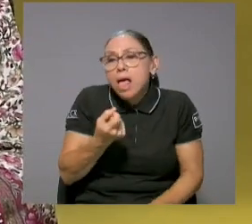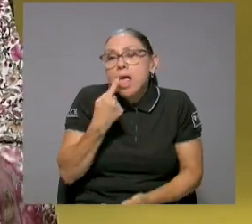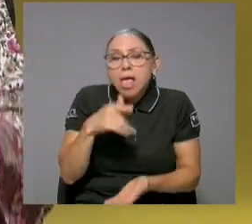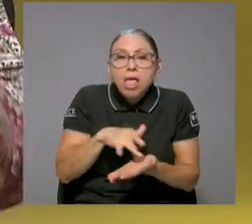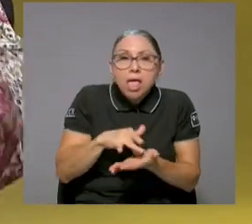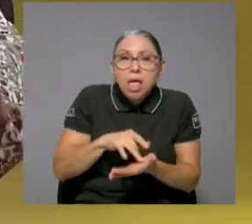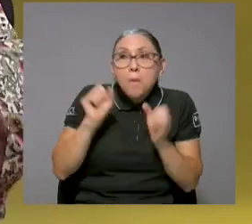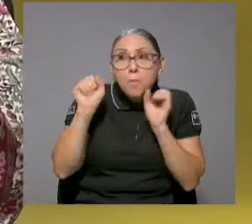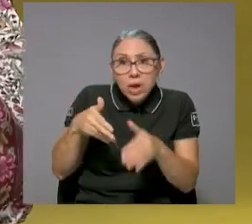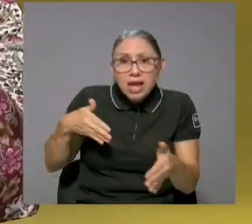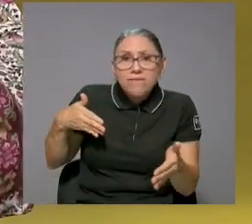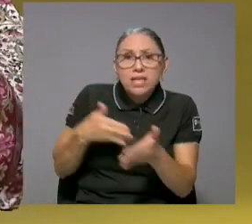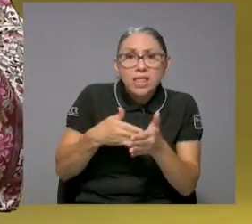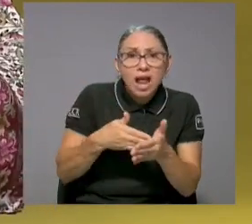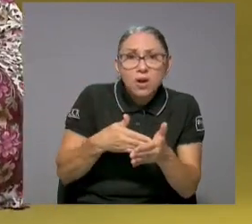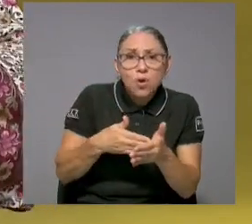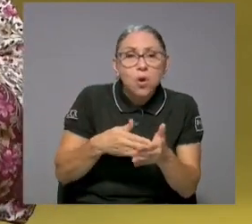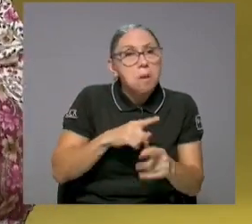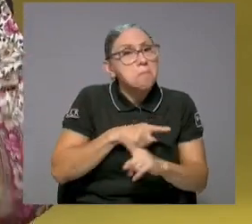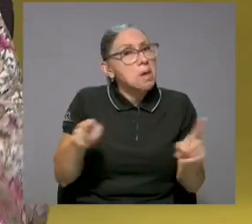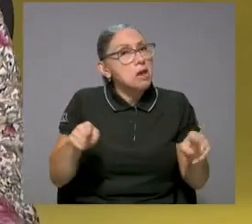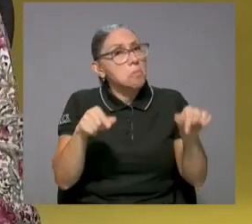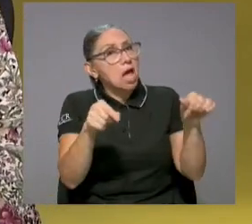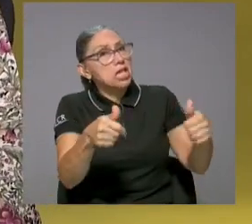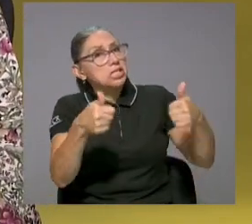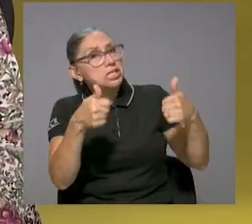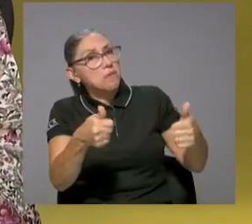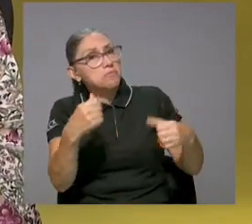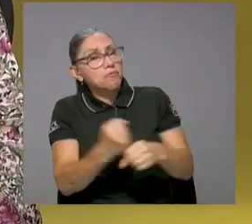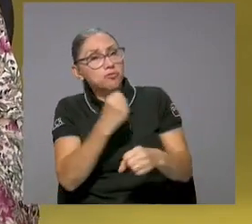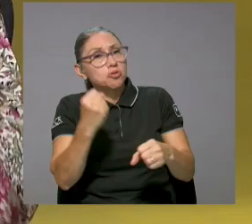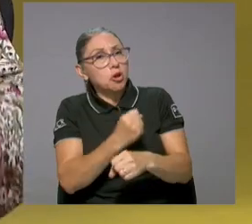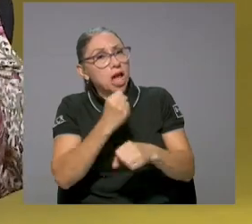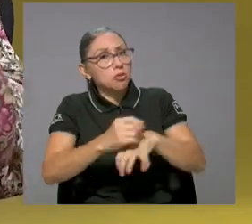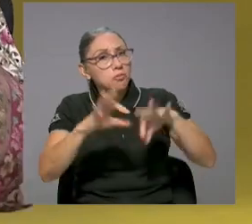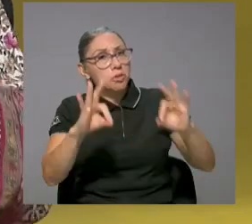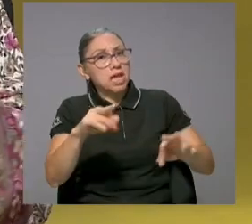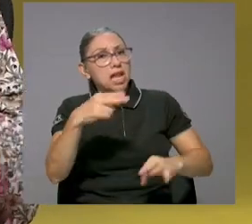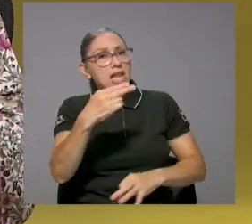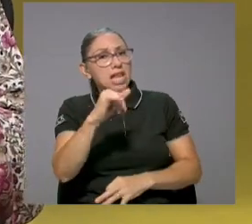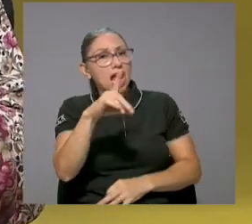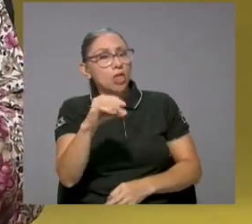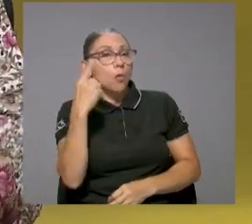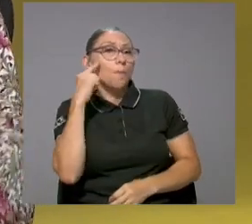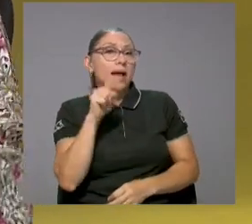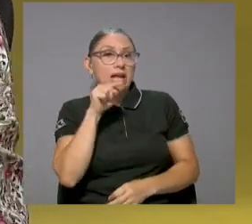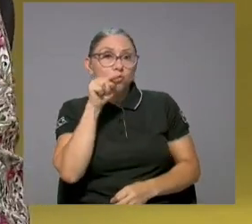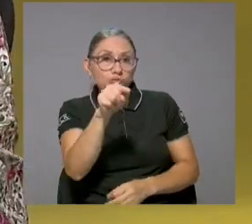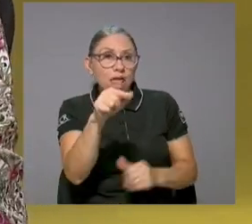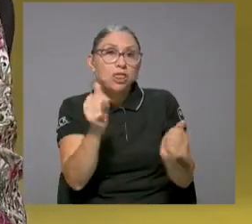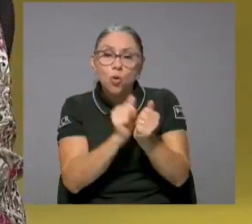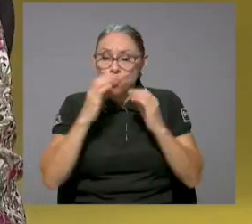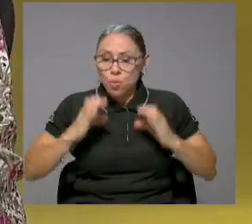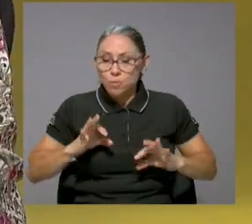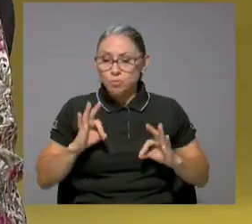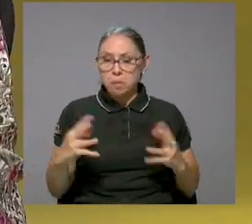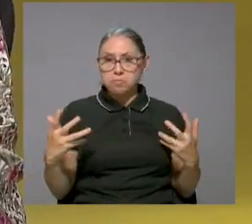afectarlo, y sin embargo el hígado ahí está, como le digo, altruista, funcionando para que usted y el resto de sus componentes pues funcionen